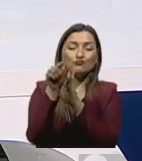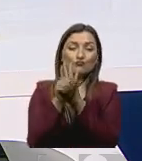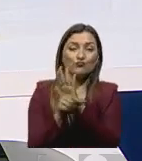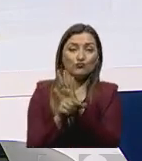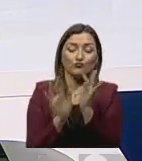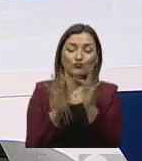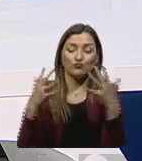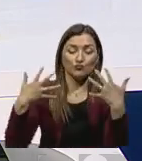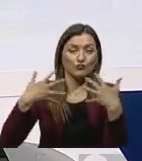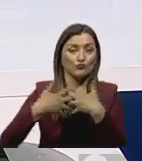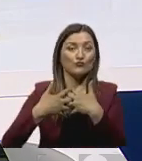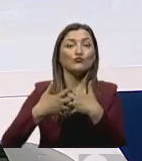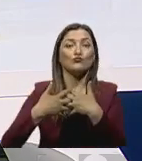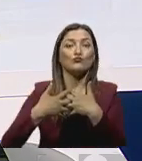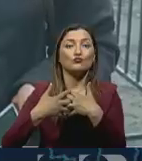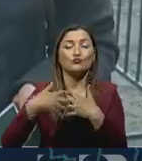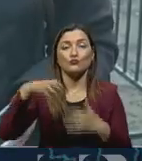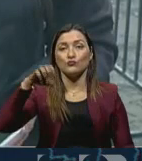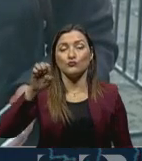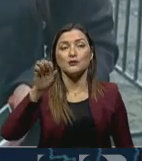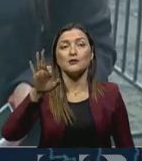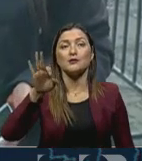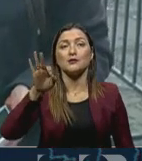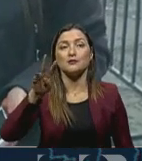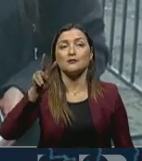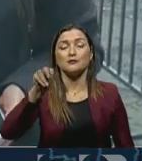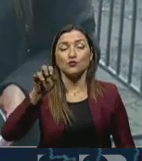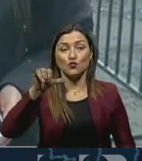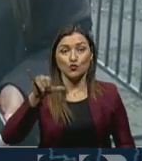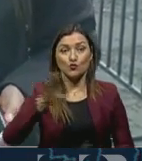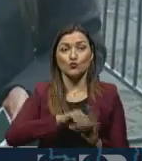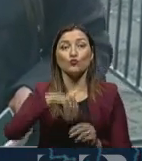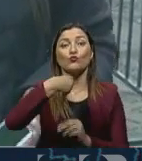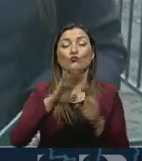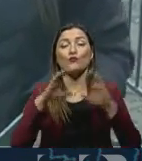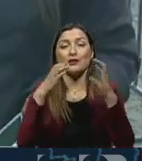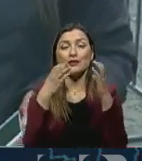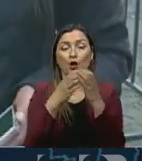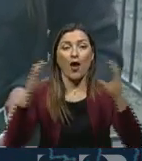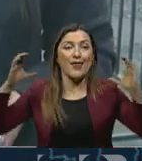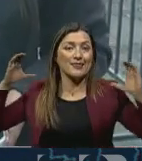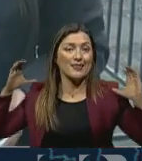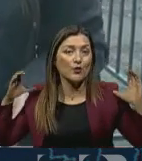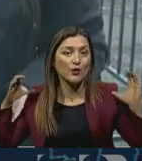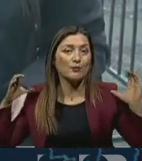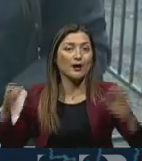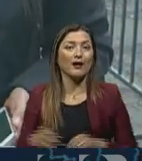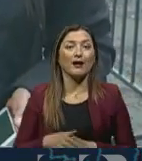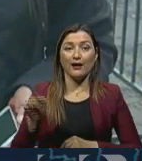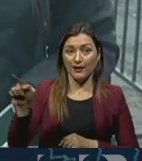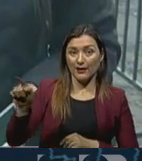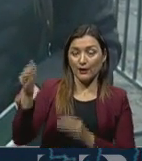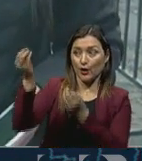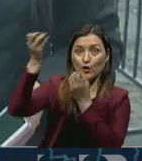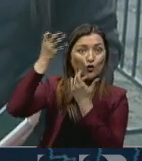al respecto Nos contactamos en este momento con Stephanie Paz ella ya está en los exteriores del estadio olímpico atahualpa y nos tiene toda